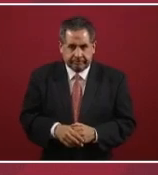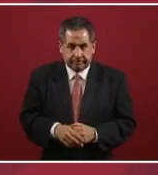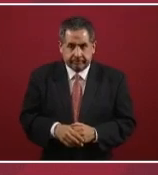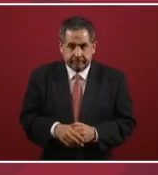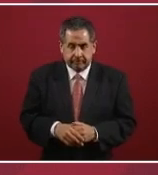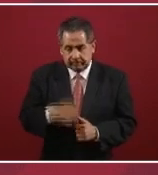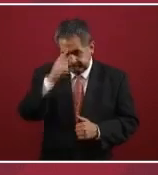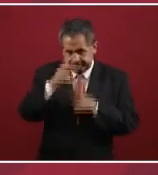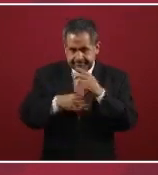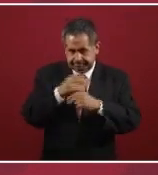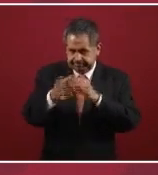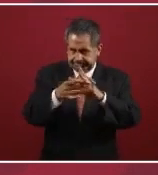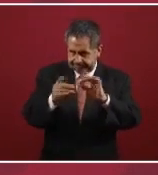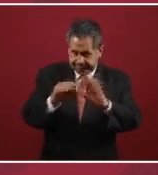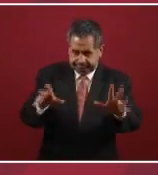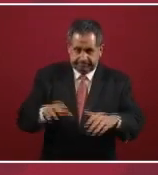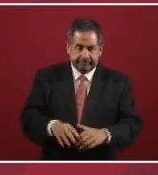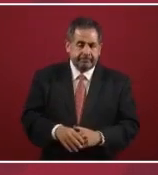para aclarar